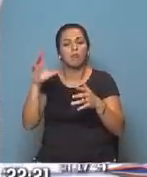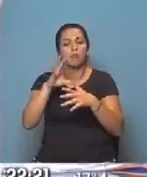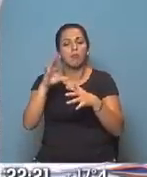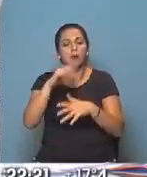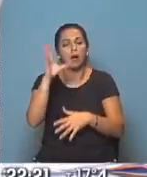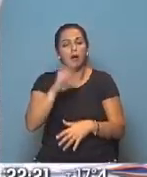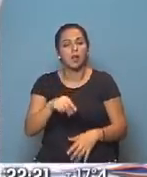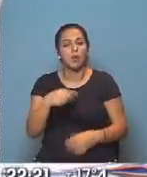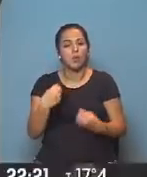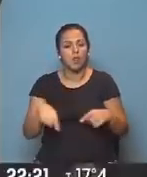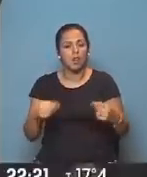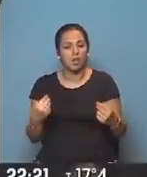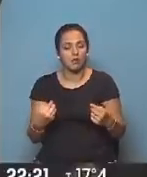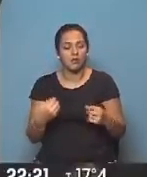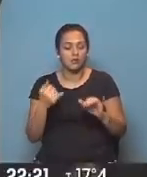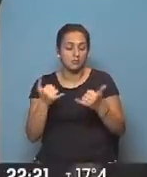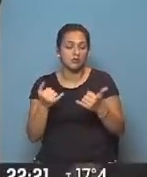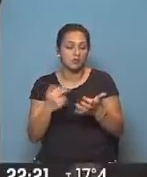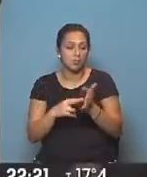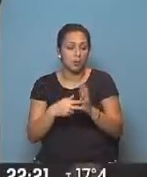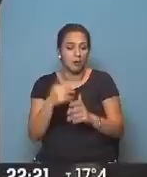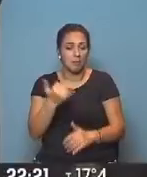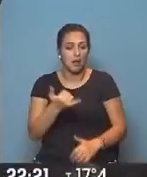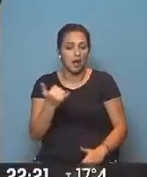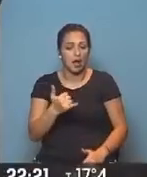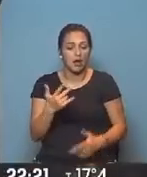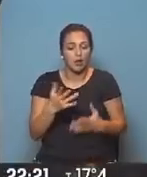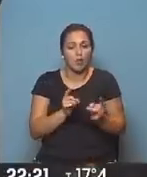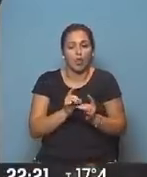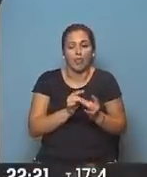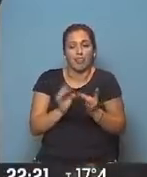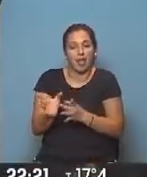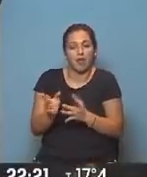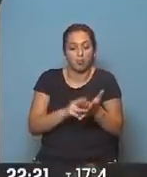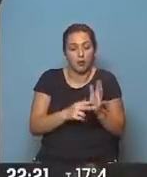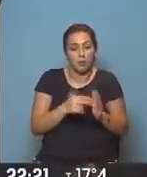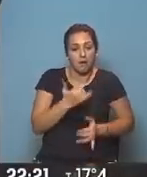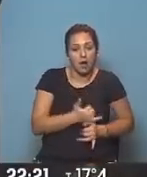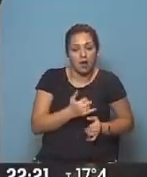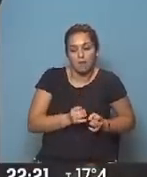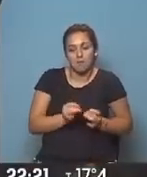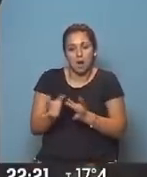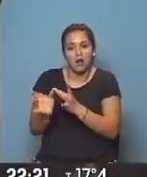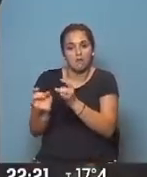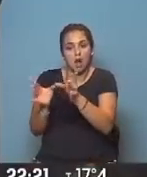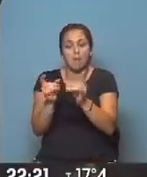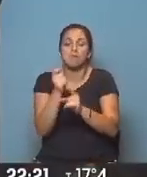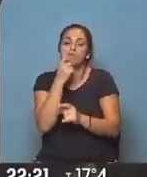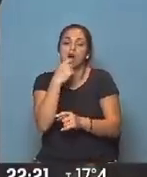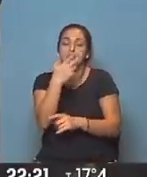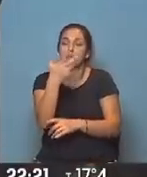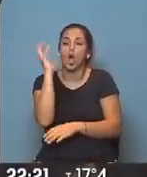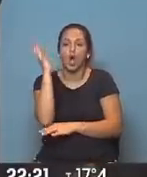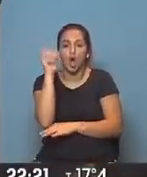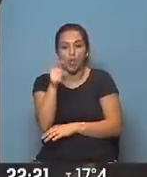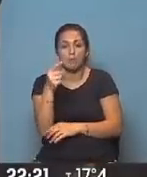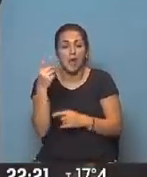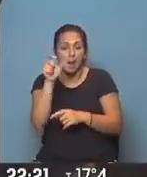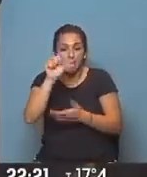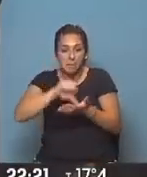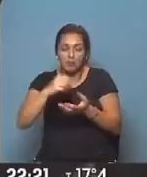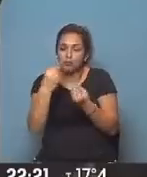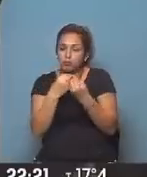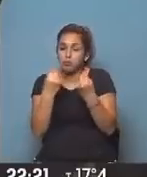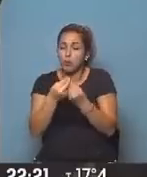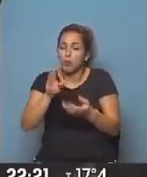afecta, sí. Lo afecta y inclusive lo afecta a países que eran impensables que lo afectara, por ejemplo Colombia. Países muy endeudados y